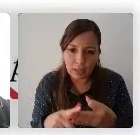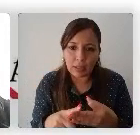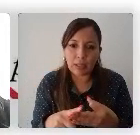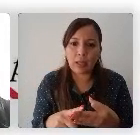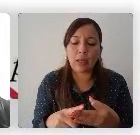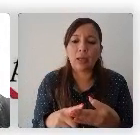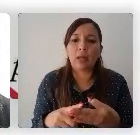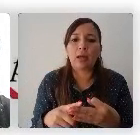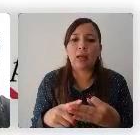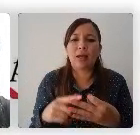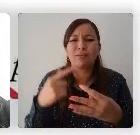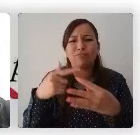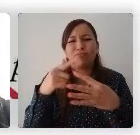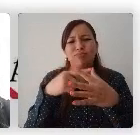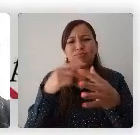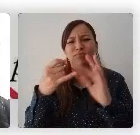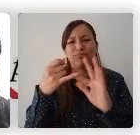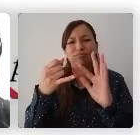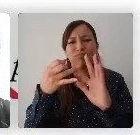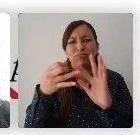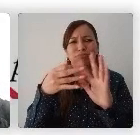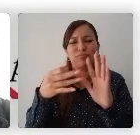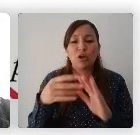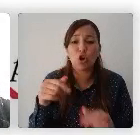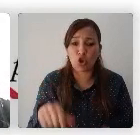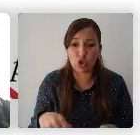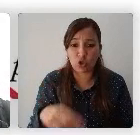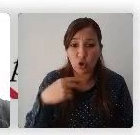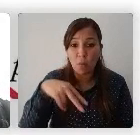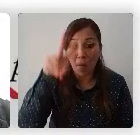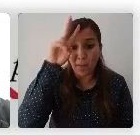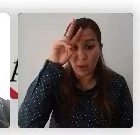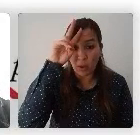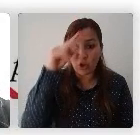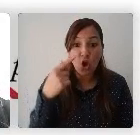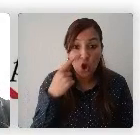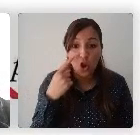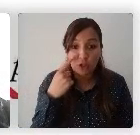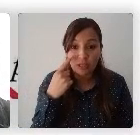Creo que como peruanos tenemos la oportunidad de poder, no solamente,